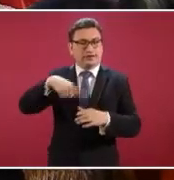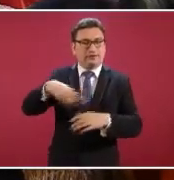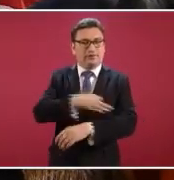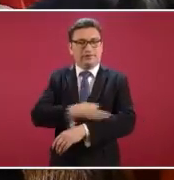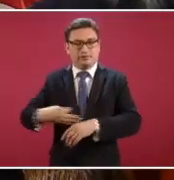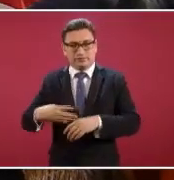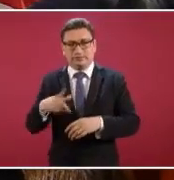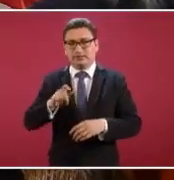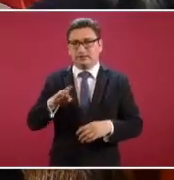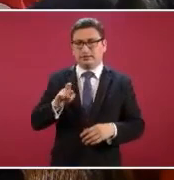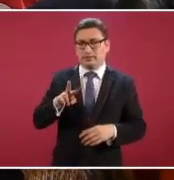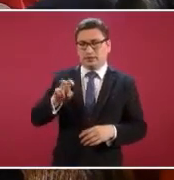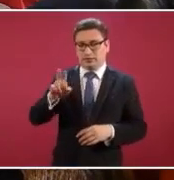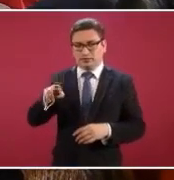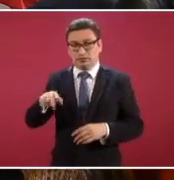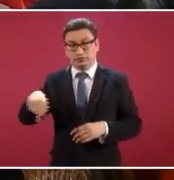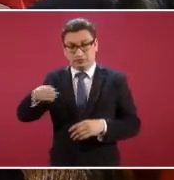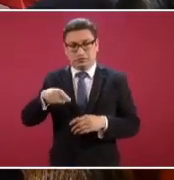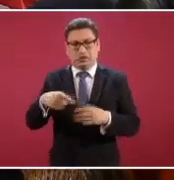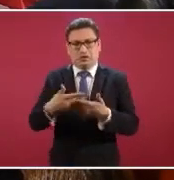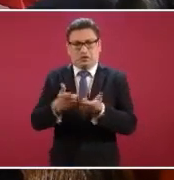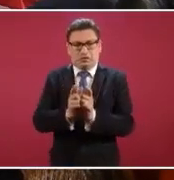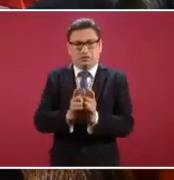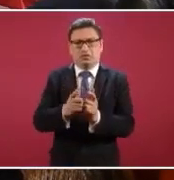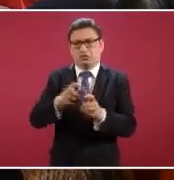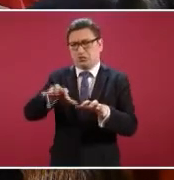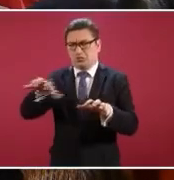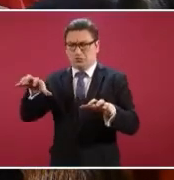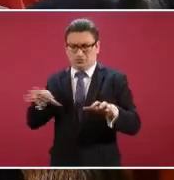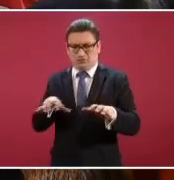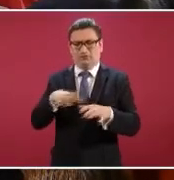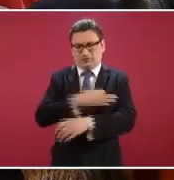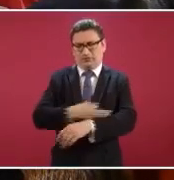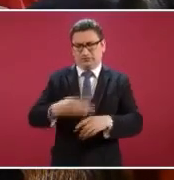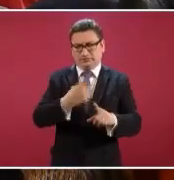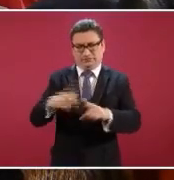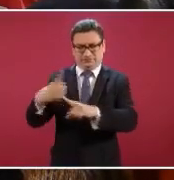Levarón, aunque son varias familias, pero así se le conoce,